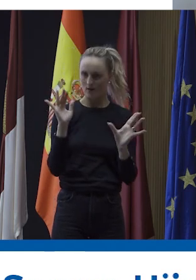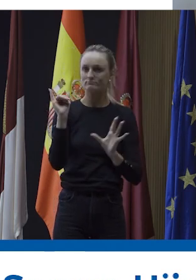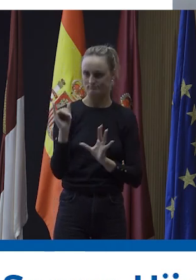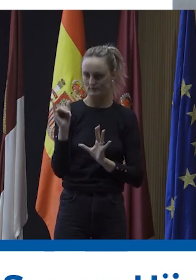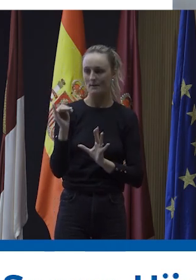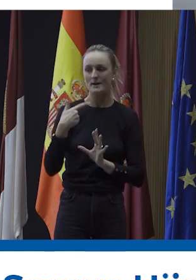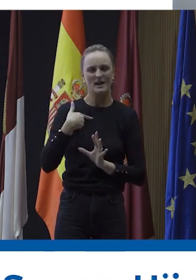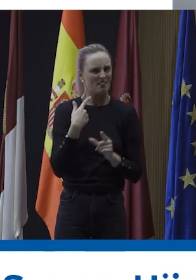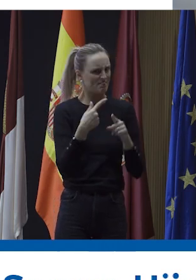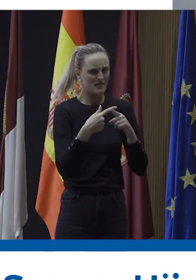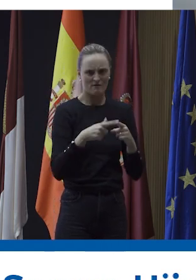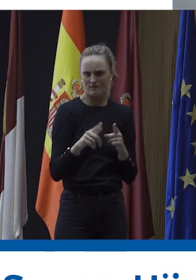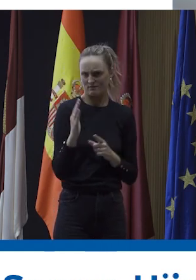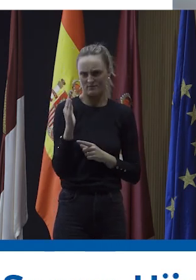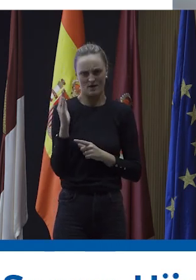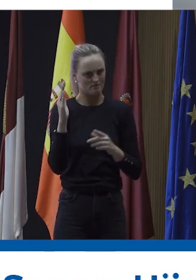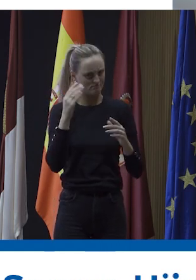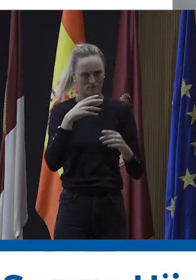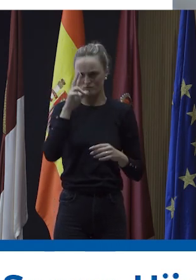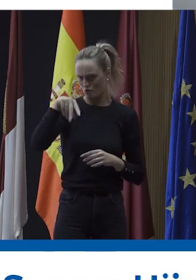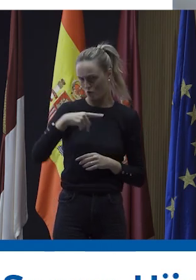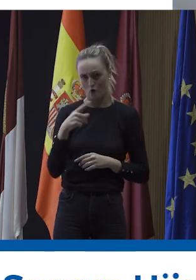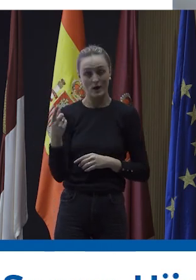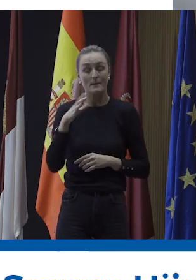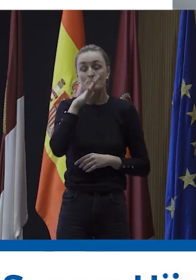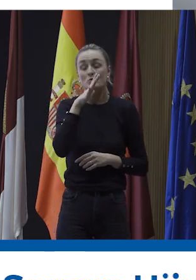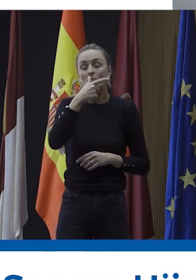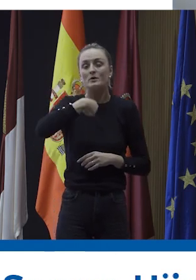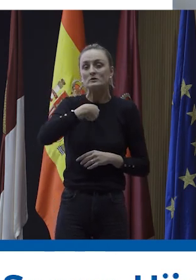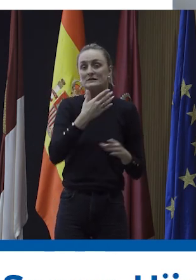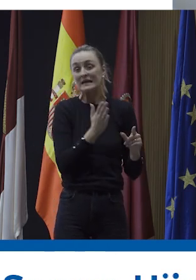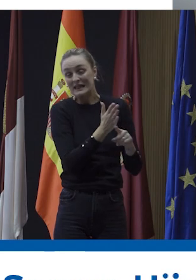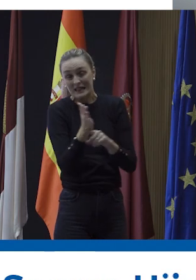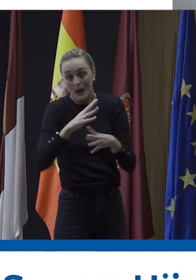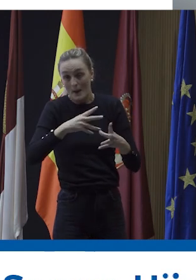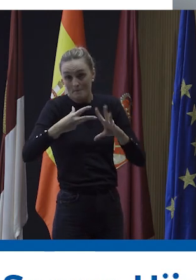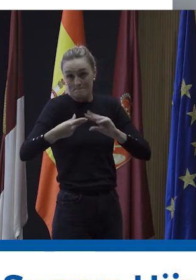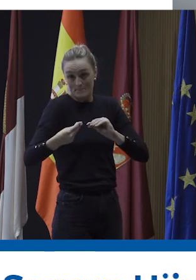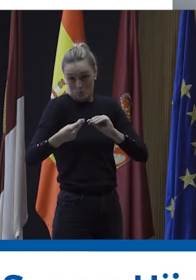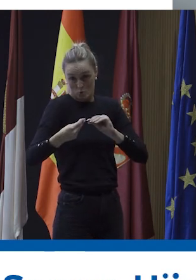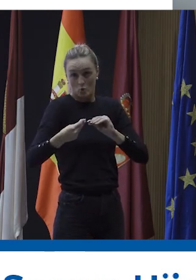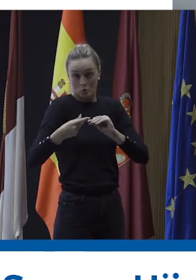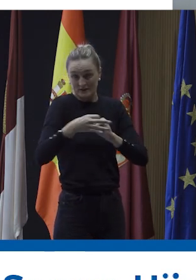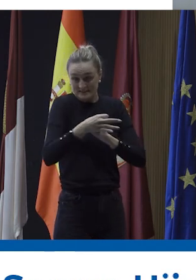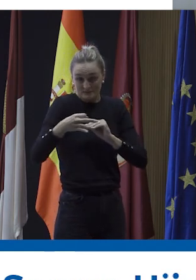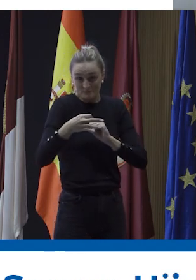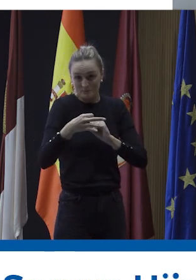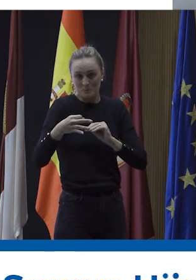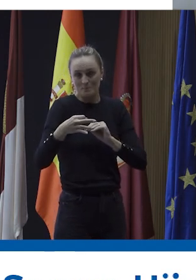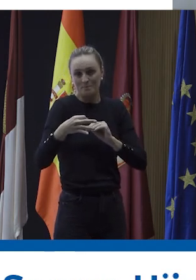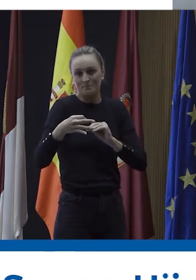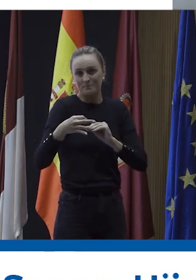tan diferente porque es igualmente un enramado de músculos que están